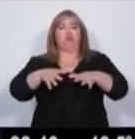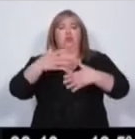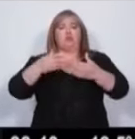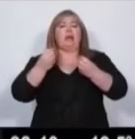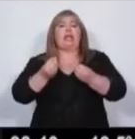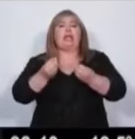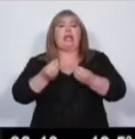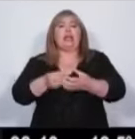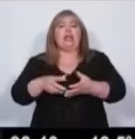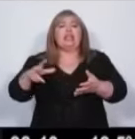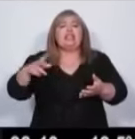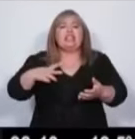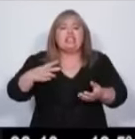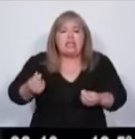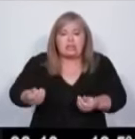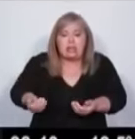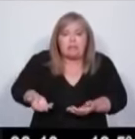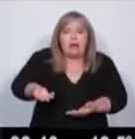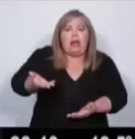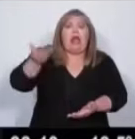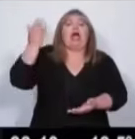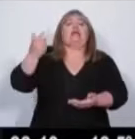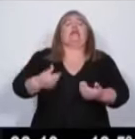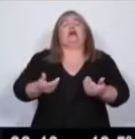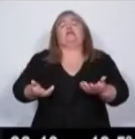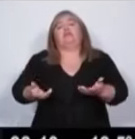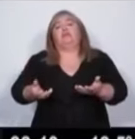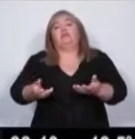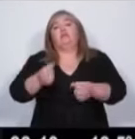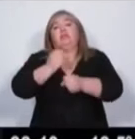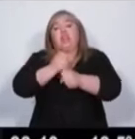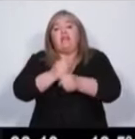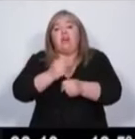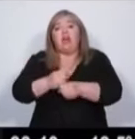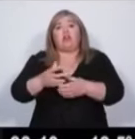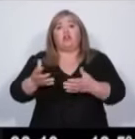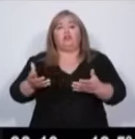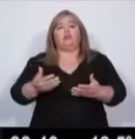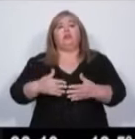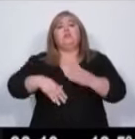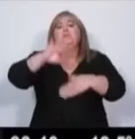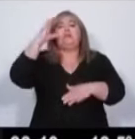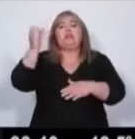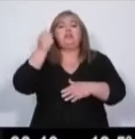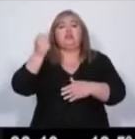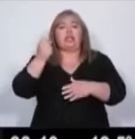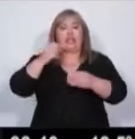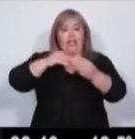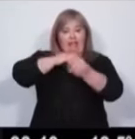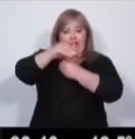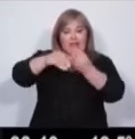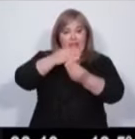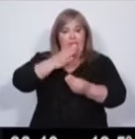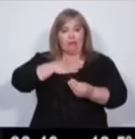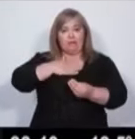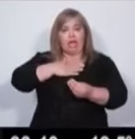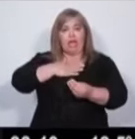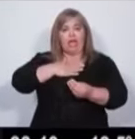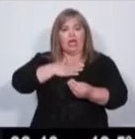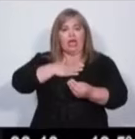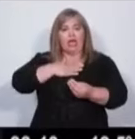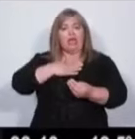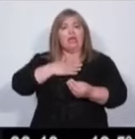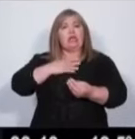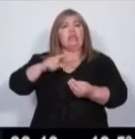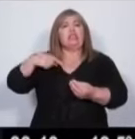trabajo, certidumbre. Por último, a lo más importante, a mi familia, que siempre, siempre me